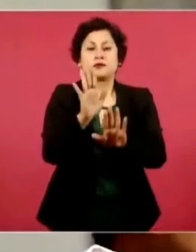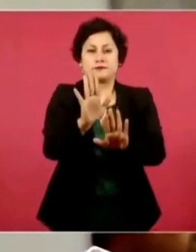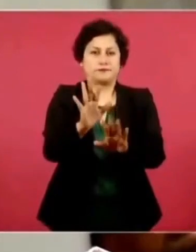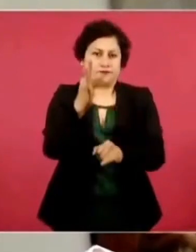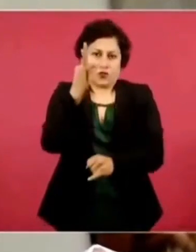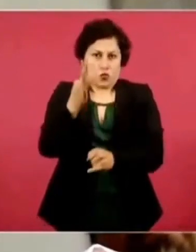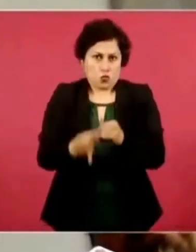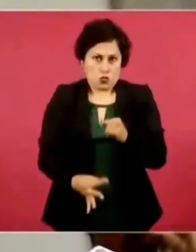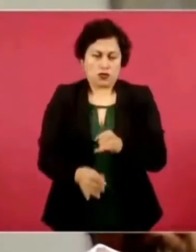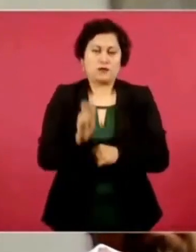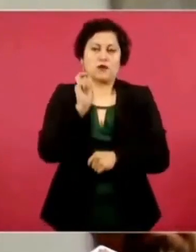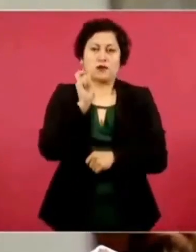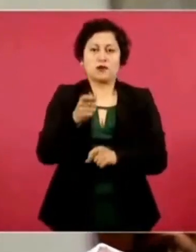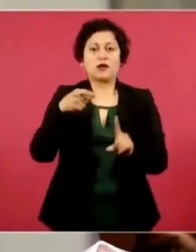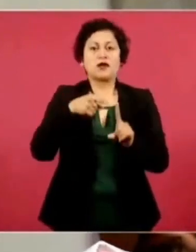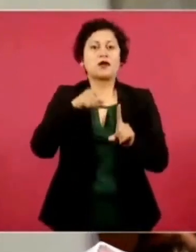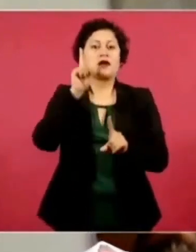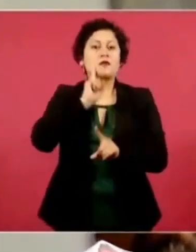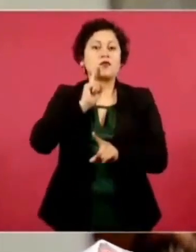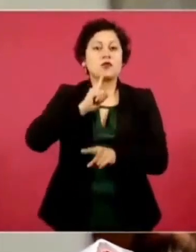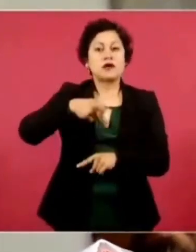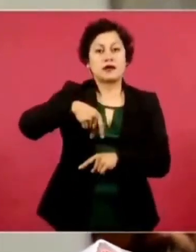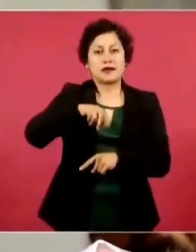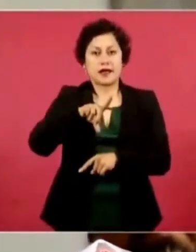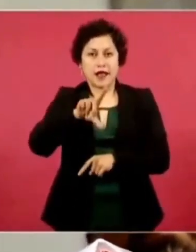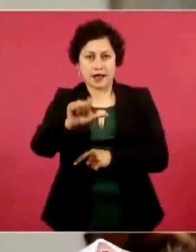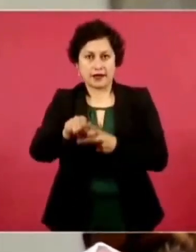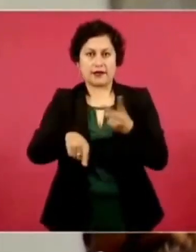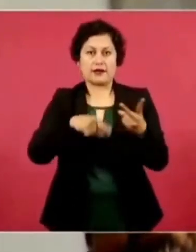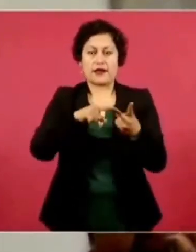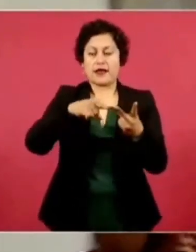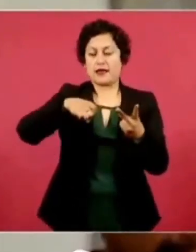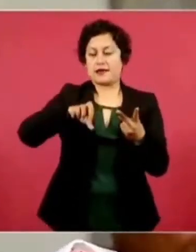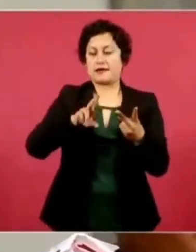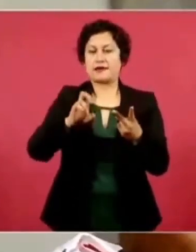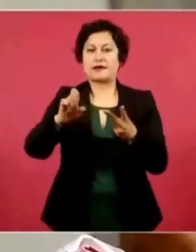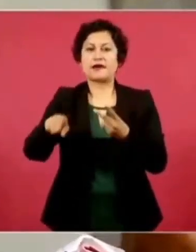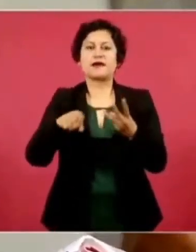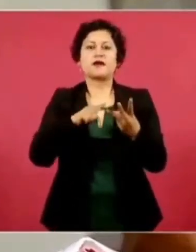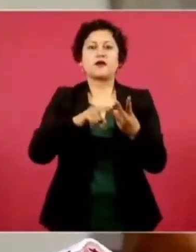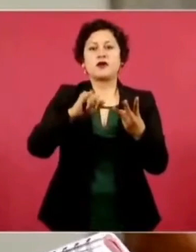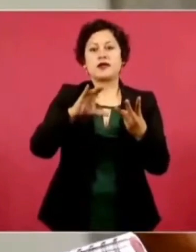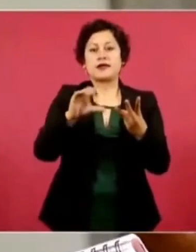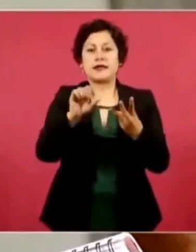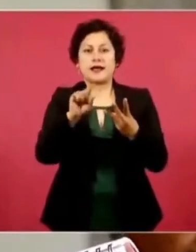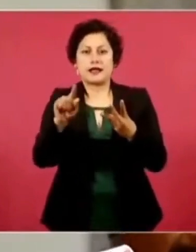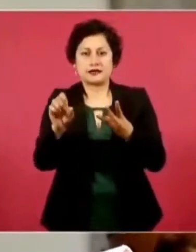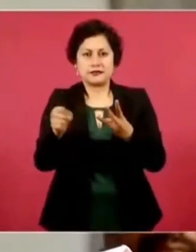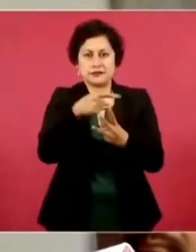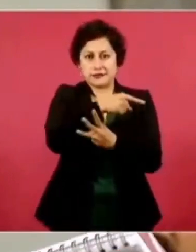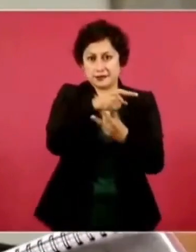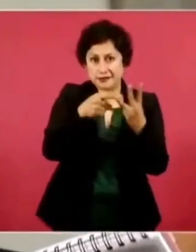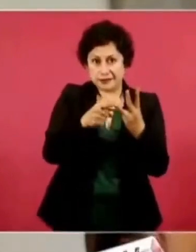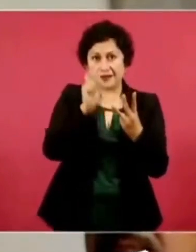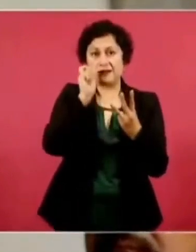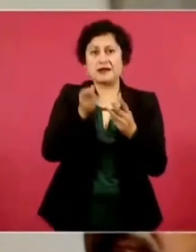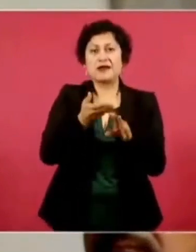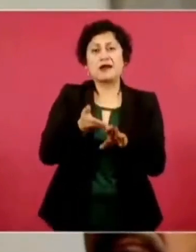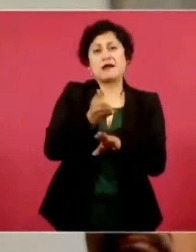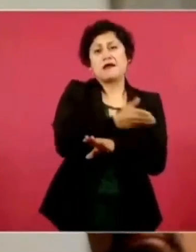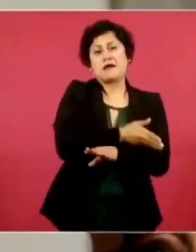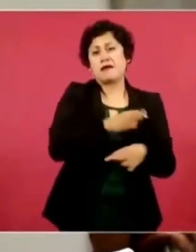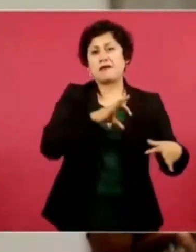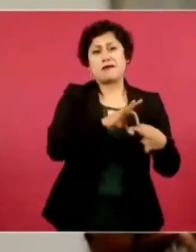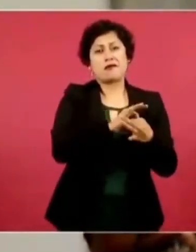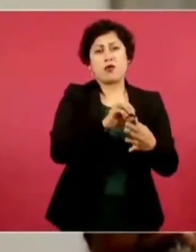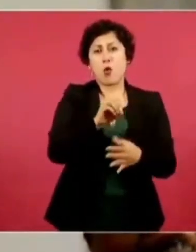que Carla Quintana, Enrique Irazoque, Emilio Álvarez y Casa, pues emanan de la OEA. No es un secreto que